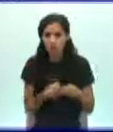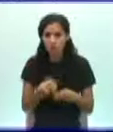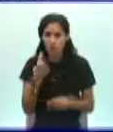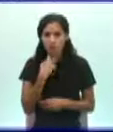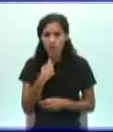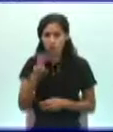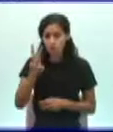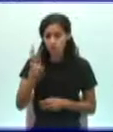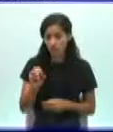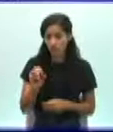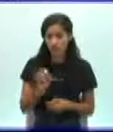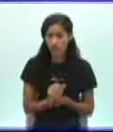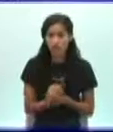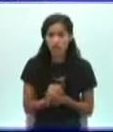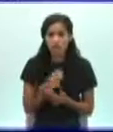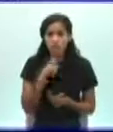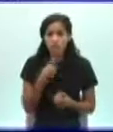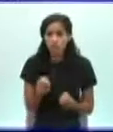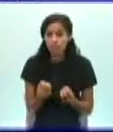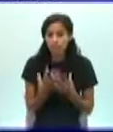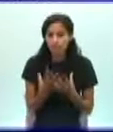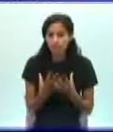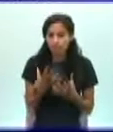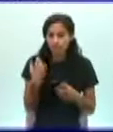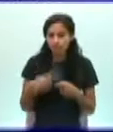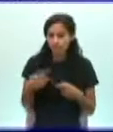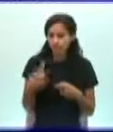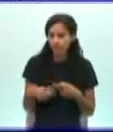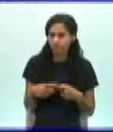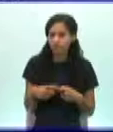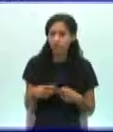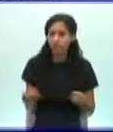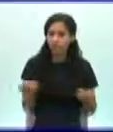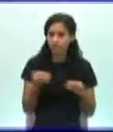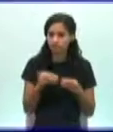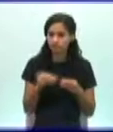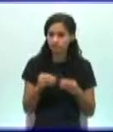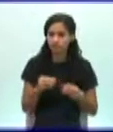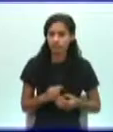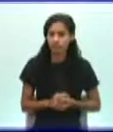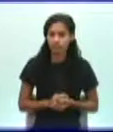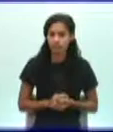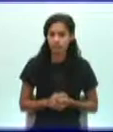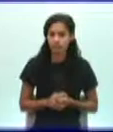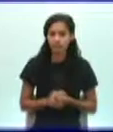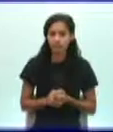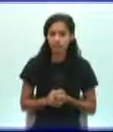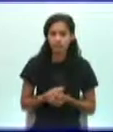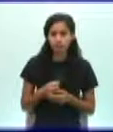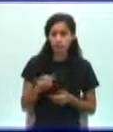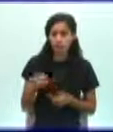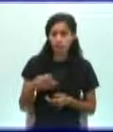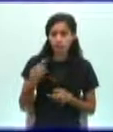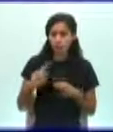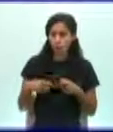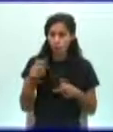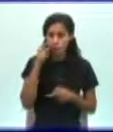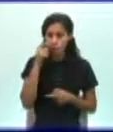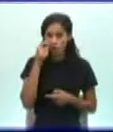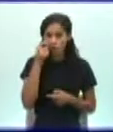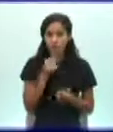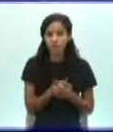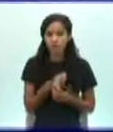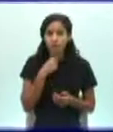años 30, brillante opositor a la tendencia anexionista. Rafael María de Mendive